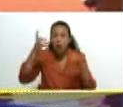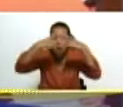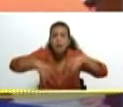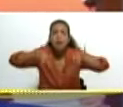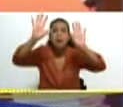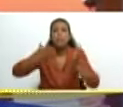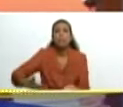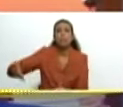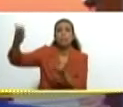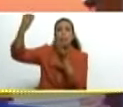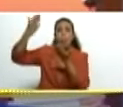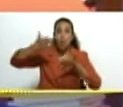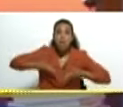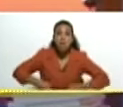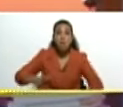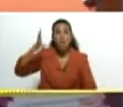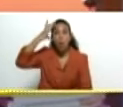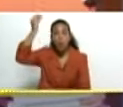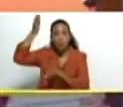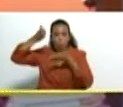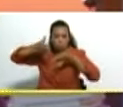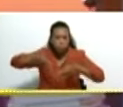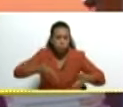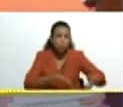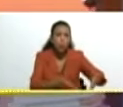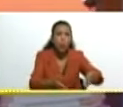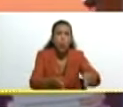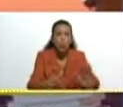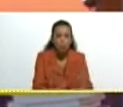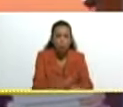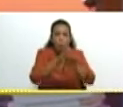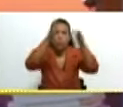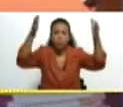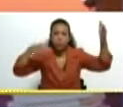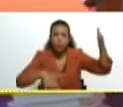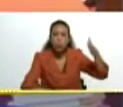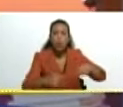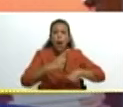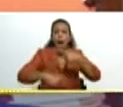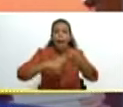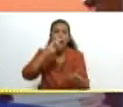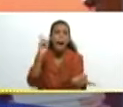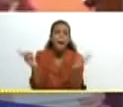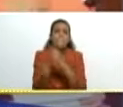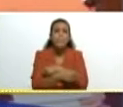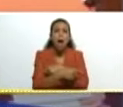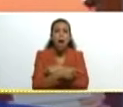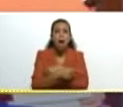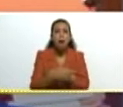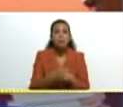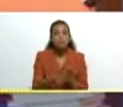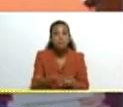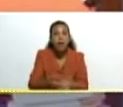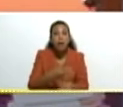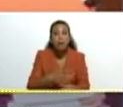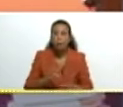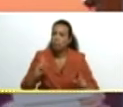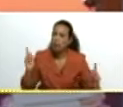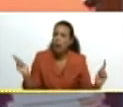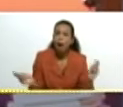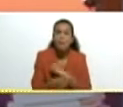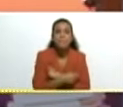Dios, mandado a cruzar las aguas, a cruzar los tiempos, al antes y el después, como lo